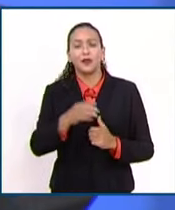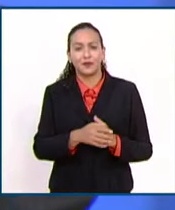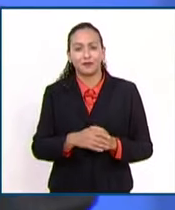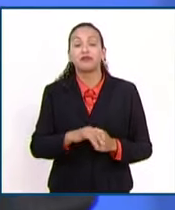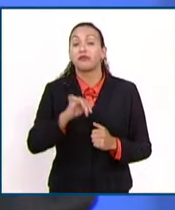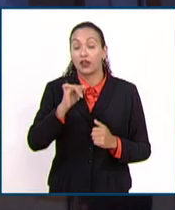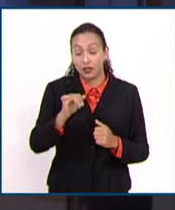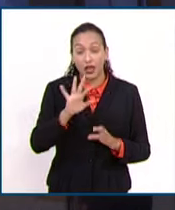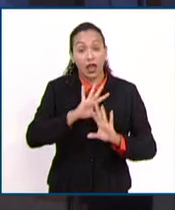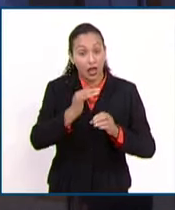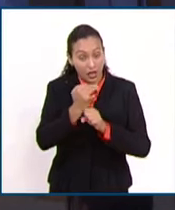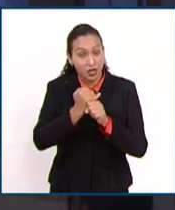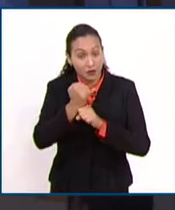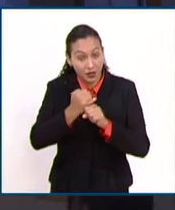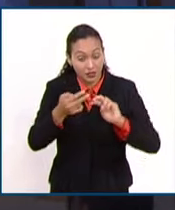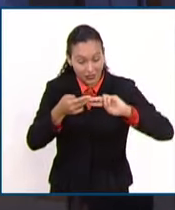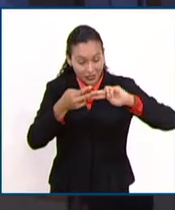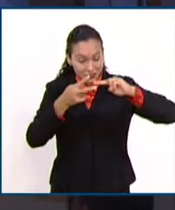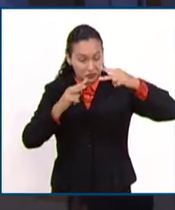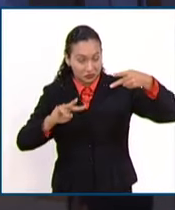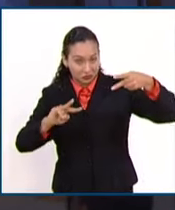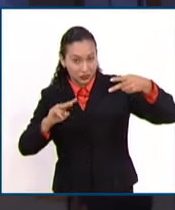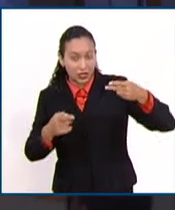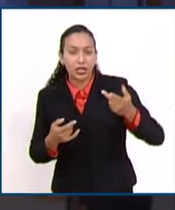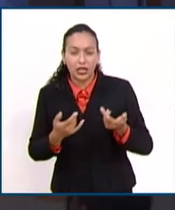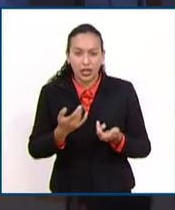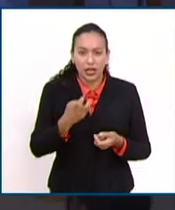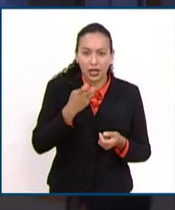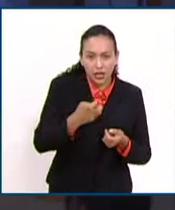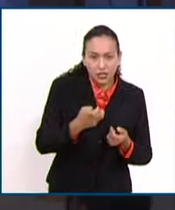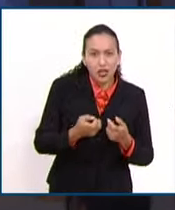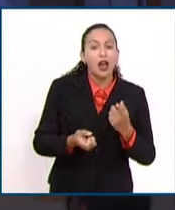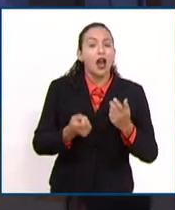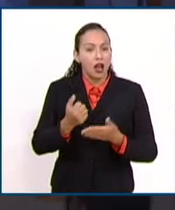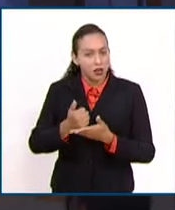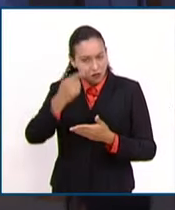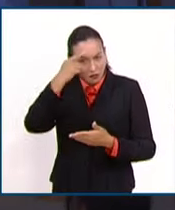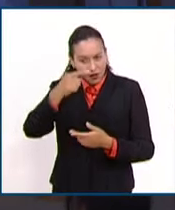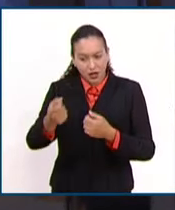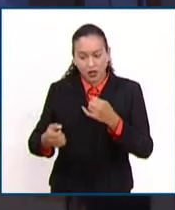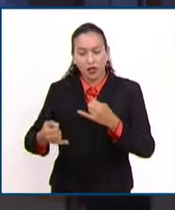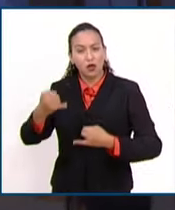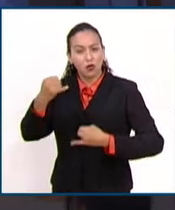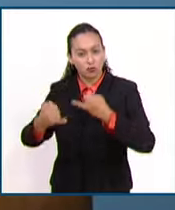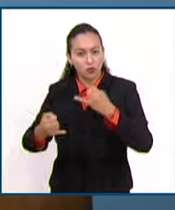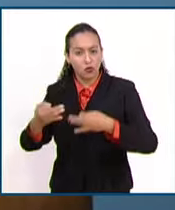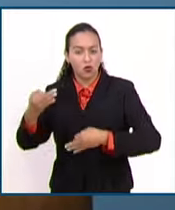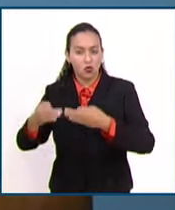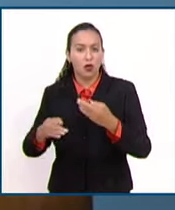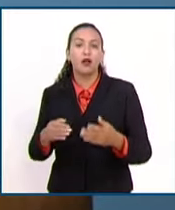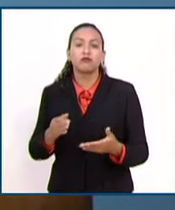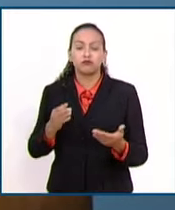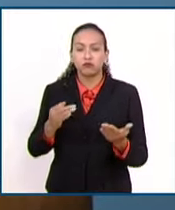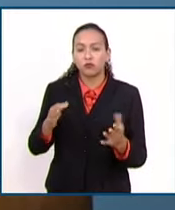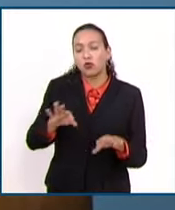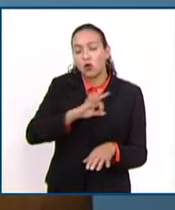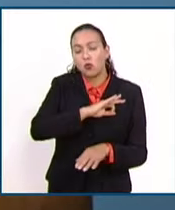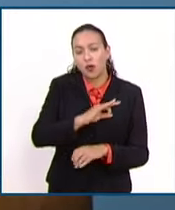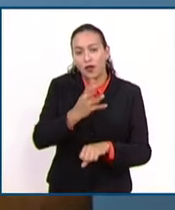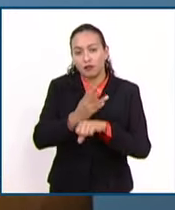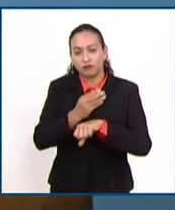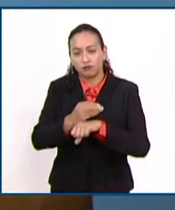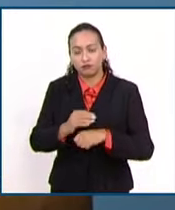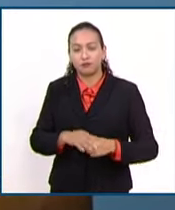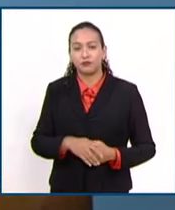del conocimiento del DNA y la implicación que ha tenido en los tribunales para resolver algunos casos. ¿Cómo podemos usar